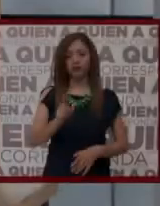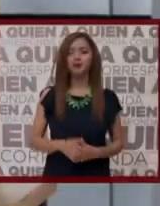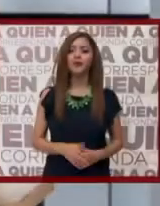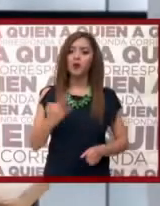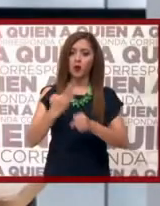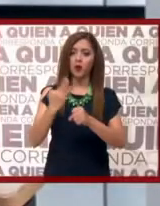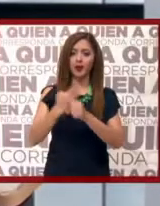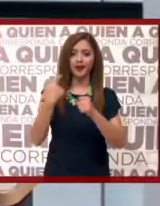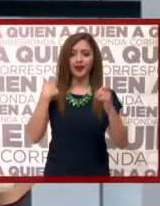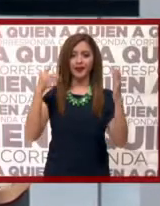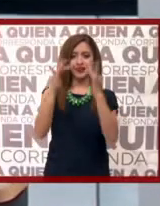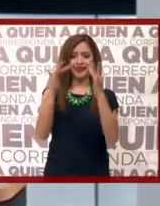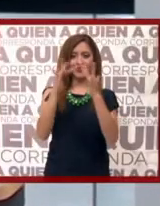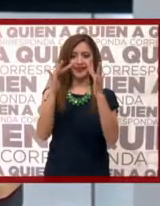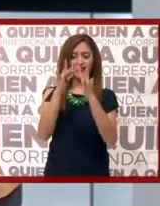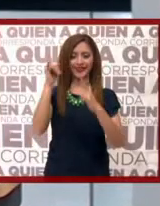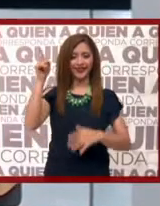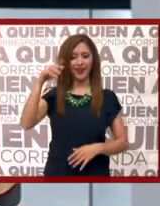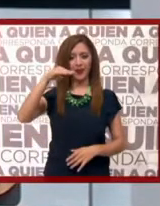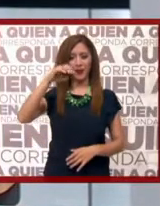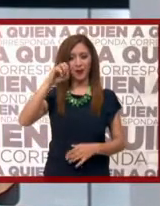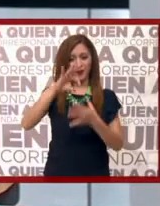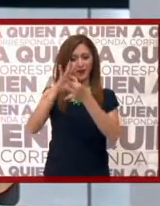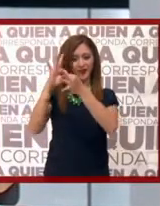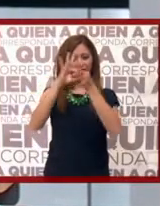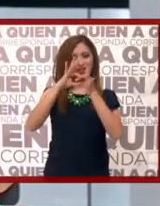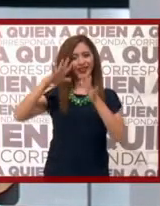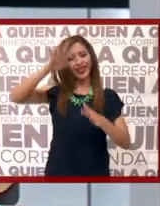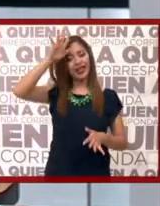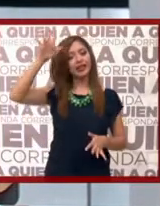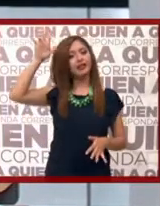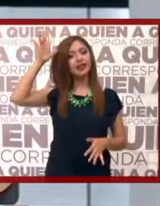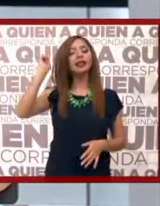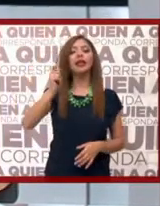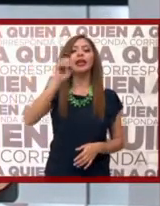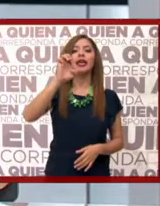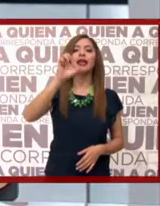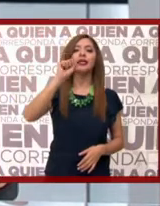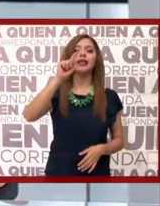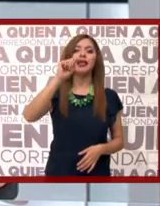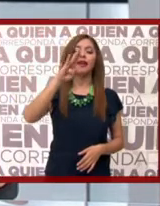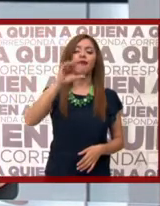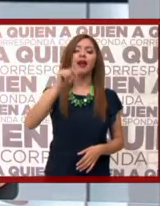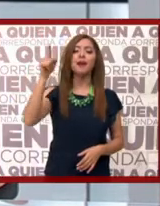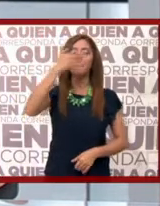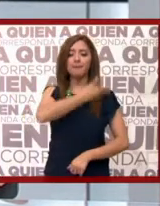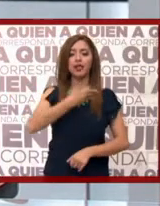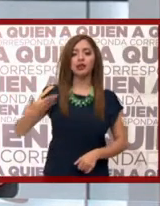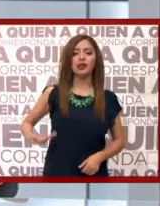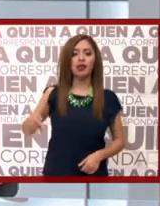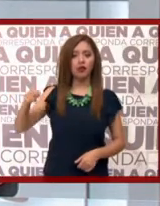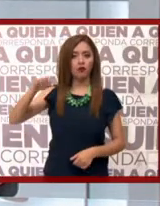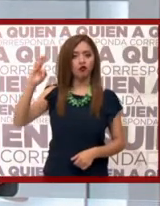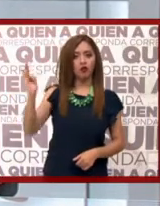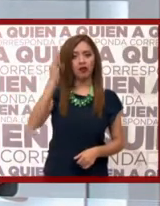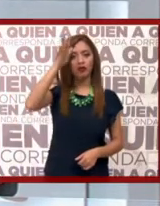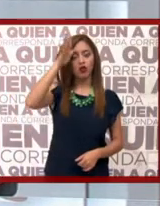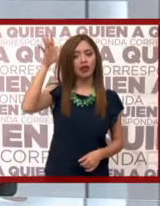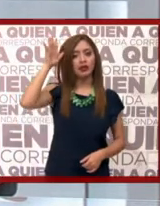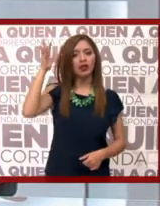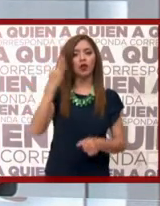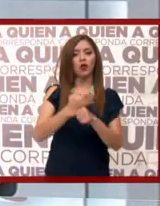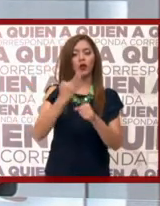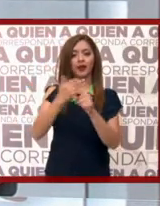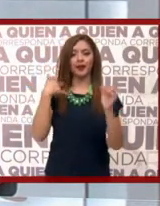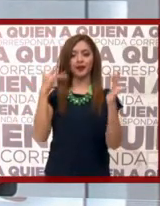Me avisa que tengo en estos momentos enlace a la central de Movimiento Azteca. Esteban Moctezuma Barragán, presidente ejecutivo de Fundación Azteca, se encuentra en estos momentos